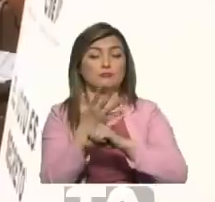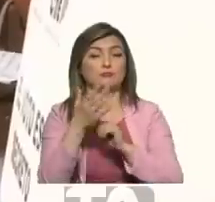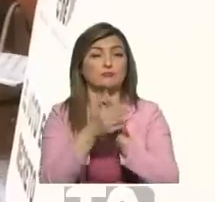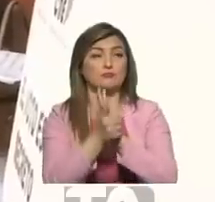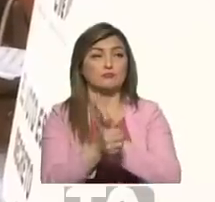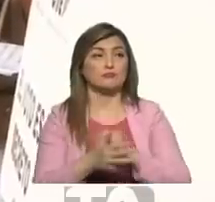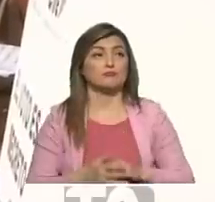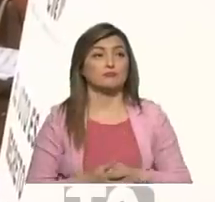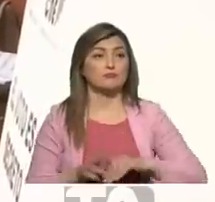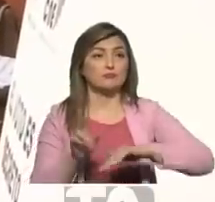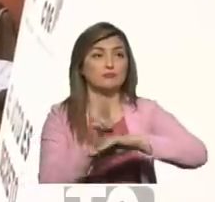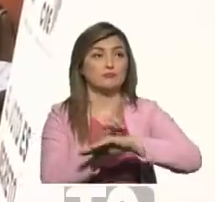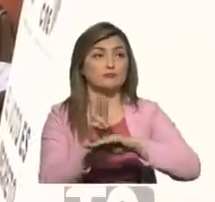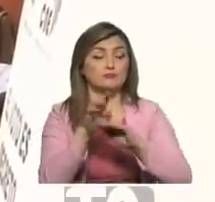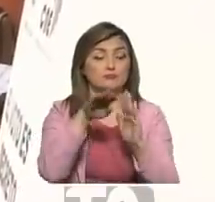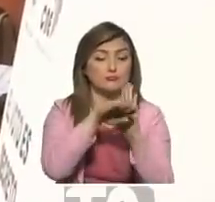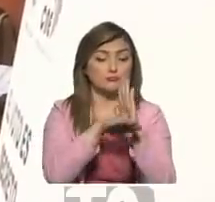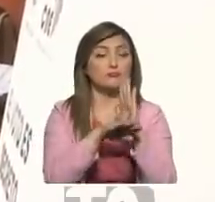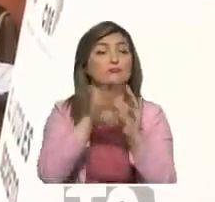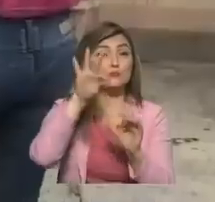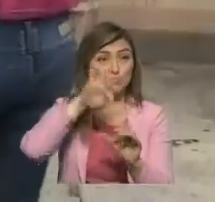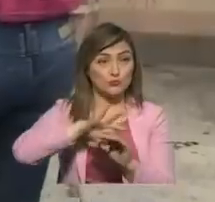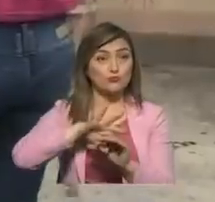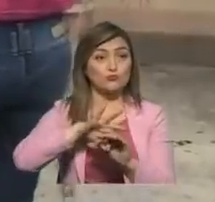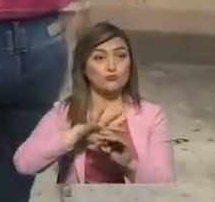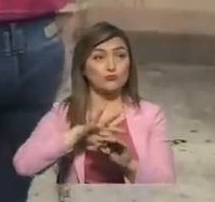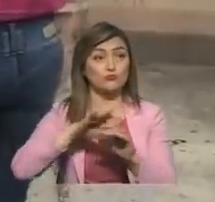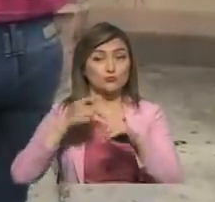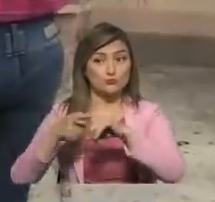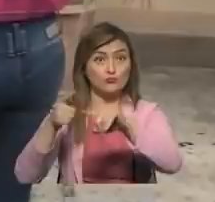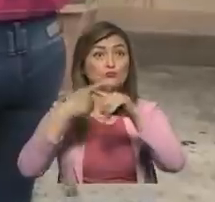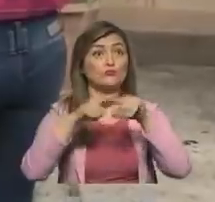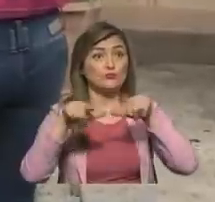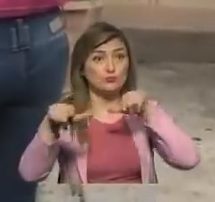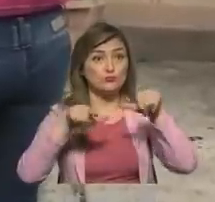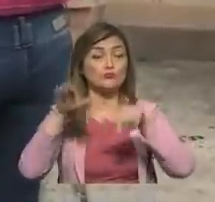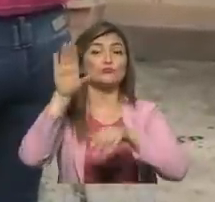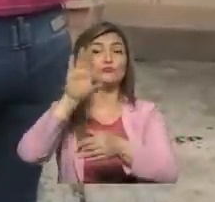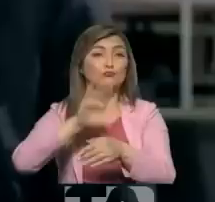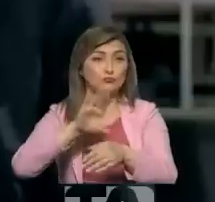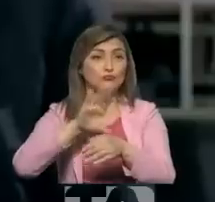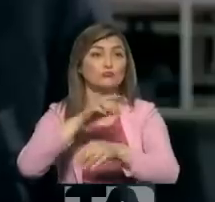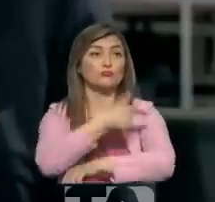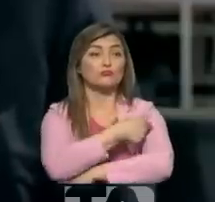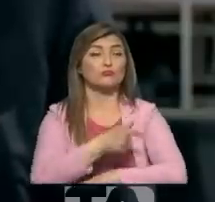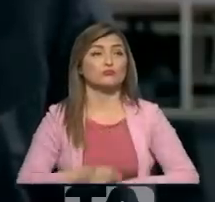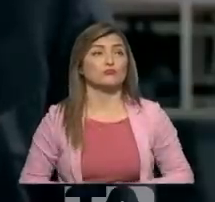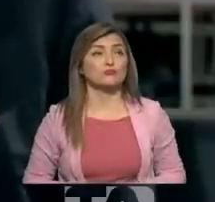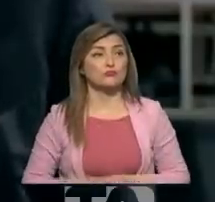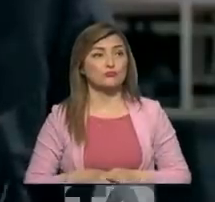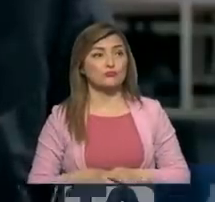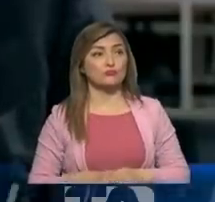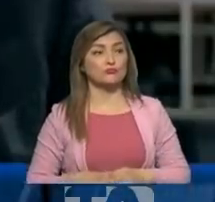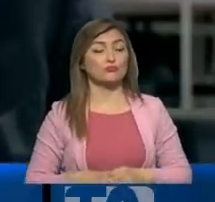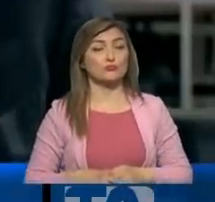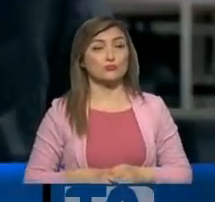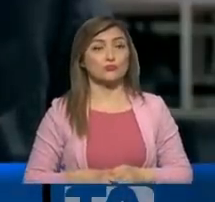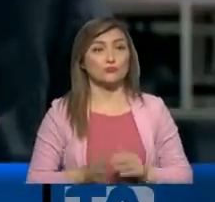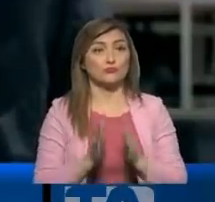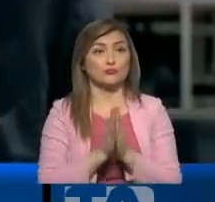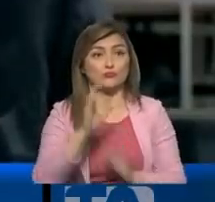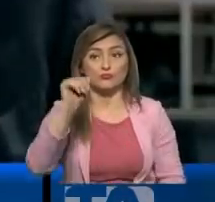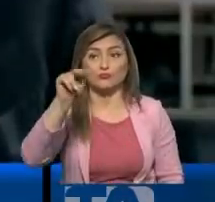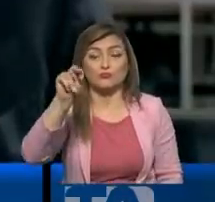expertos: usar el padrón electoral para que los recintos electorales sean puntos de vacunación. Vamos a pedir ayuda al Consejo